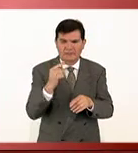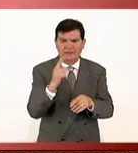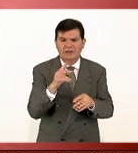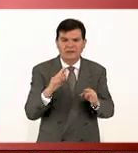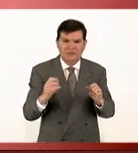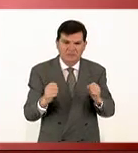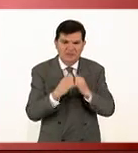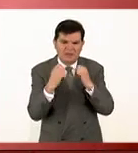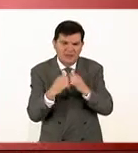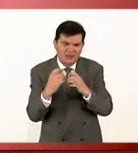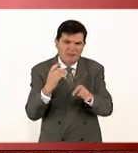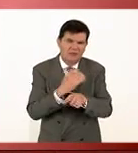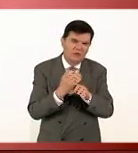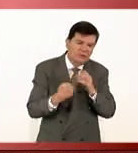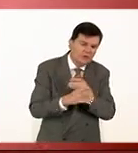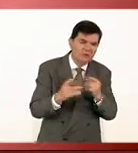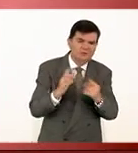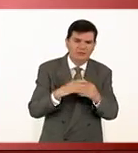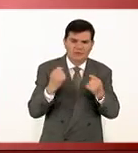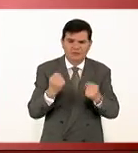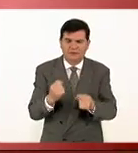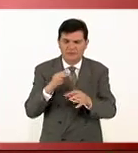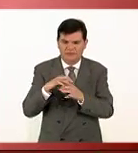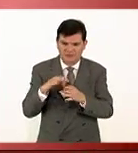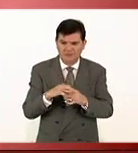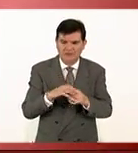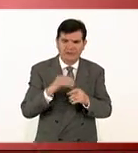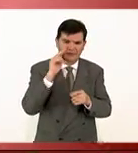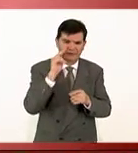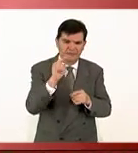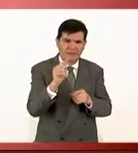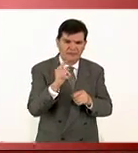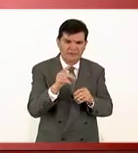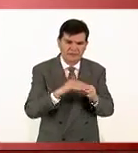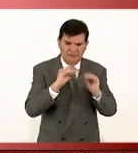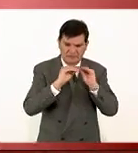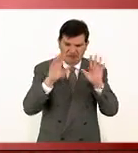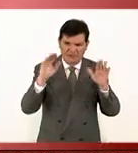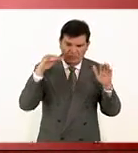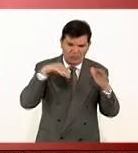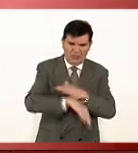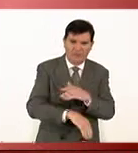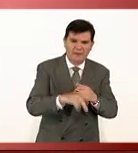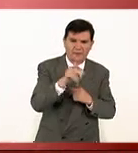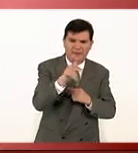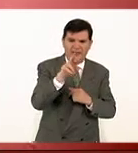partidos emergentes o cuartas fuerzas electorales. Lo que vemos ahí es una clara caída del